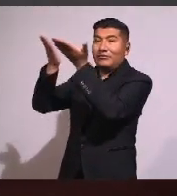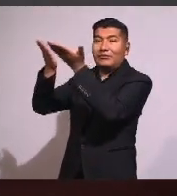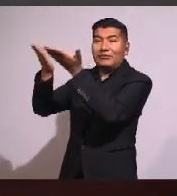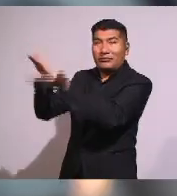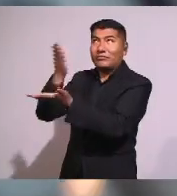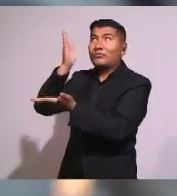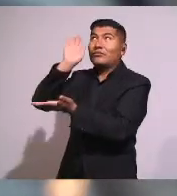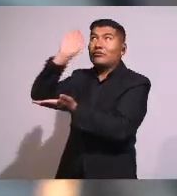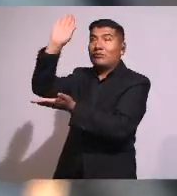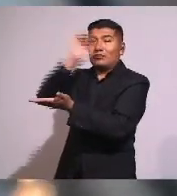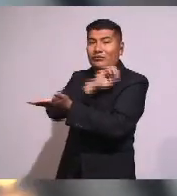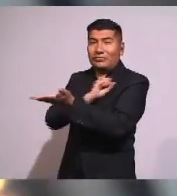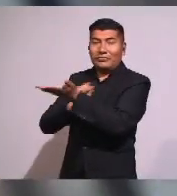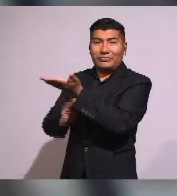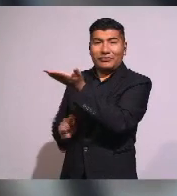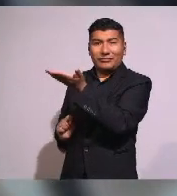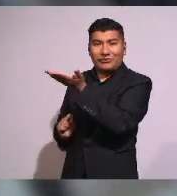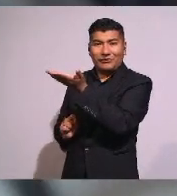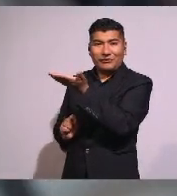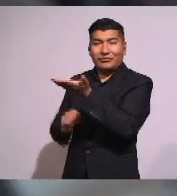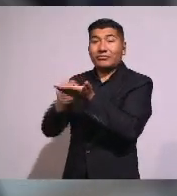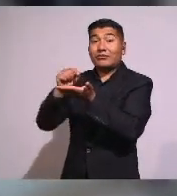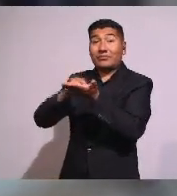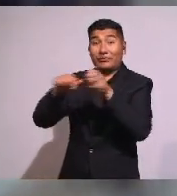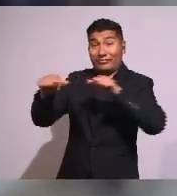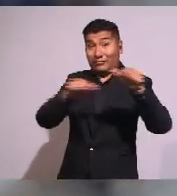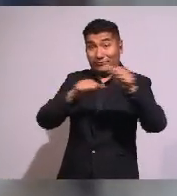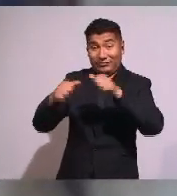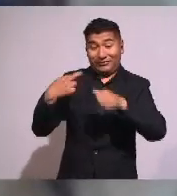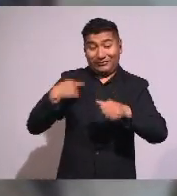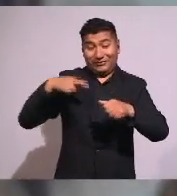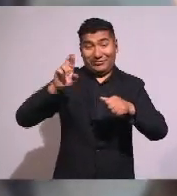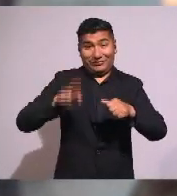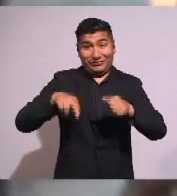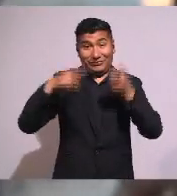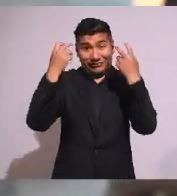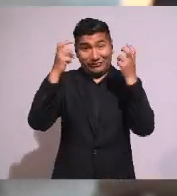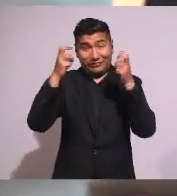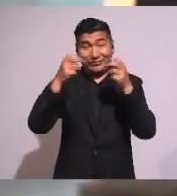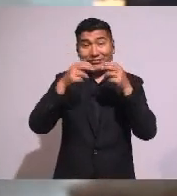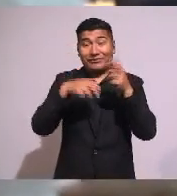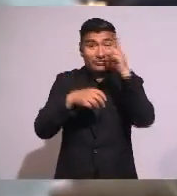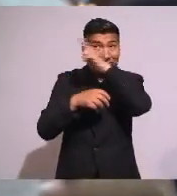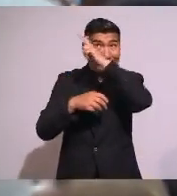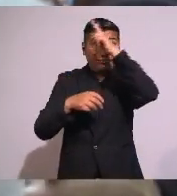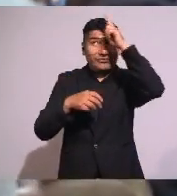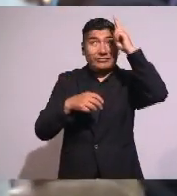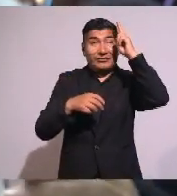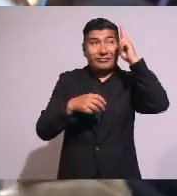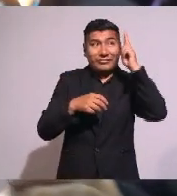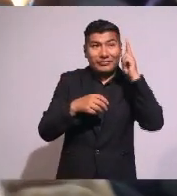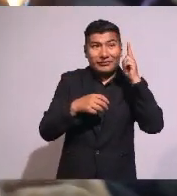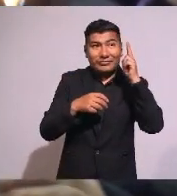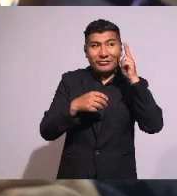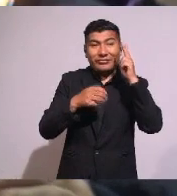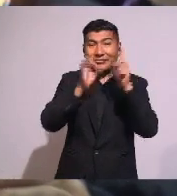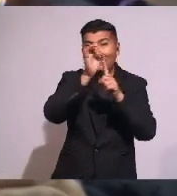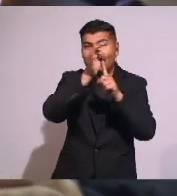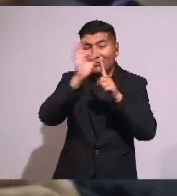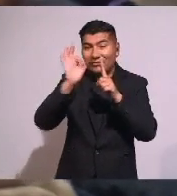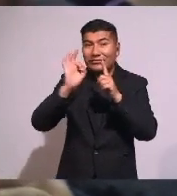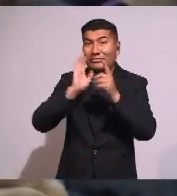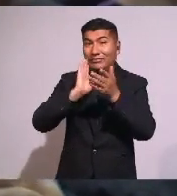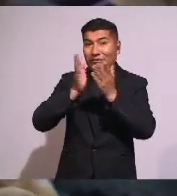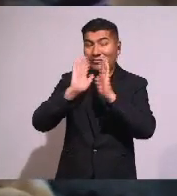ofrecerlo al Señor. En este acto religioso, la Virgen repite el gesto que se anota ya en